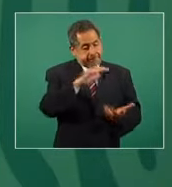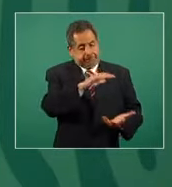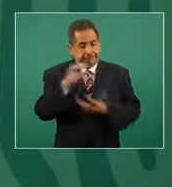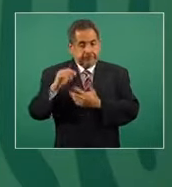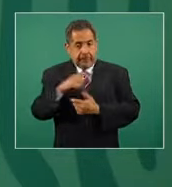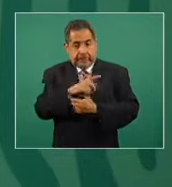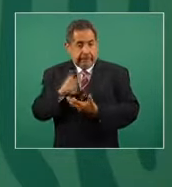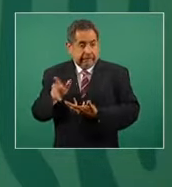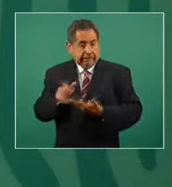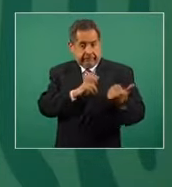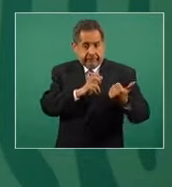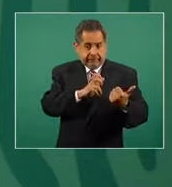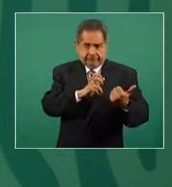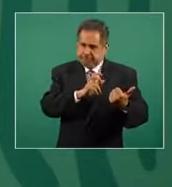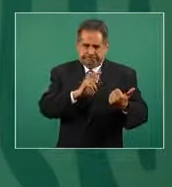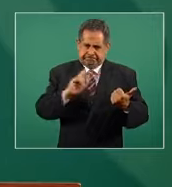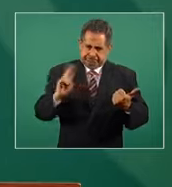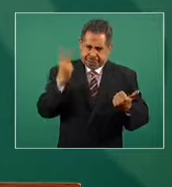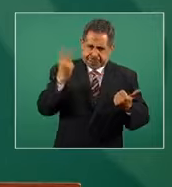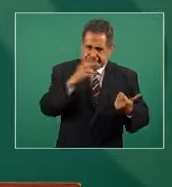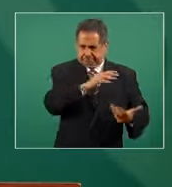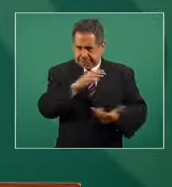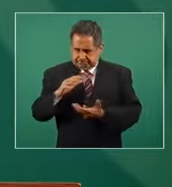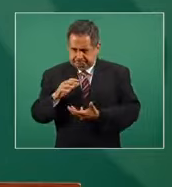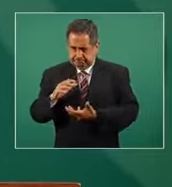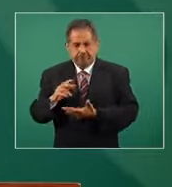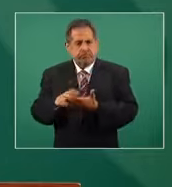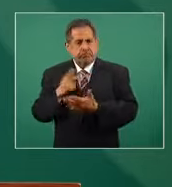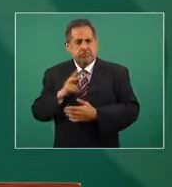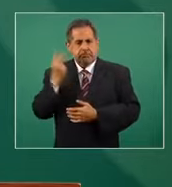sustrajo del erario.